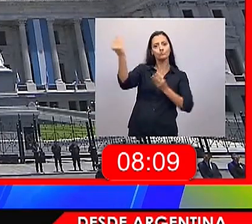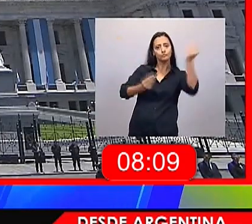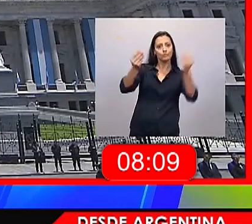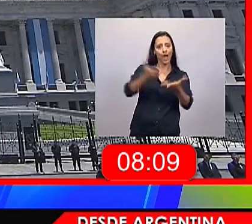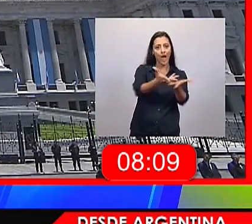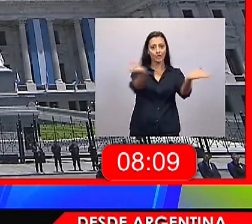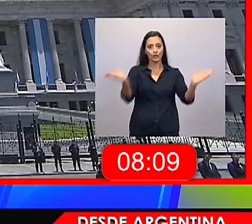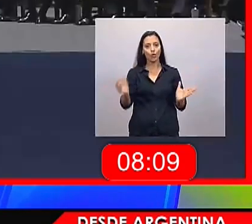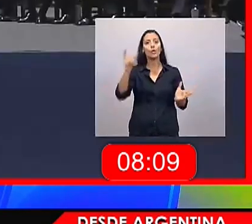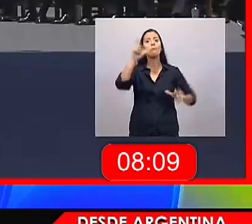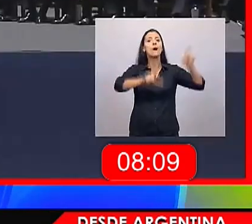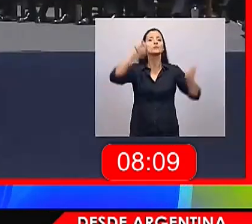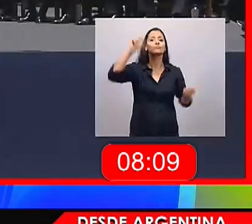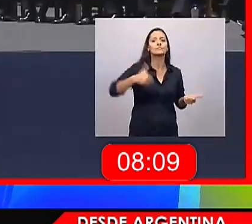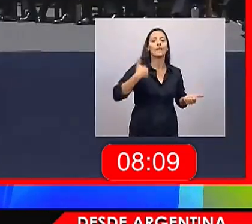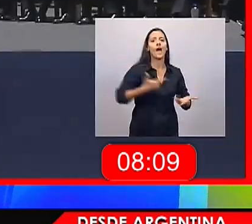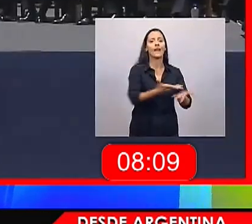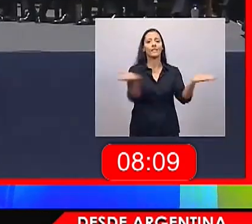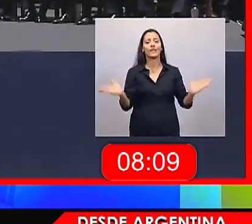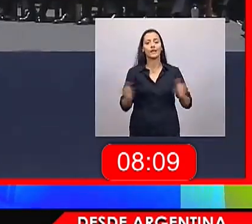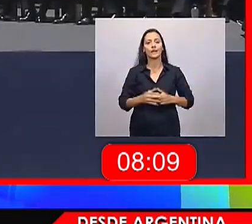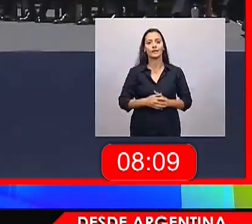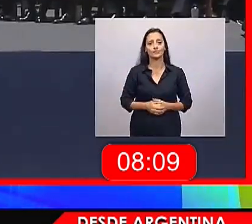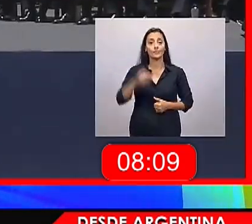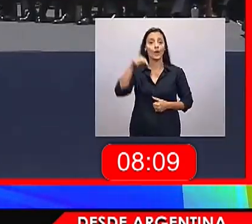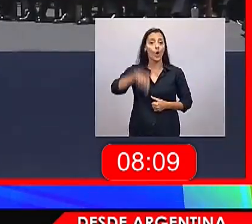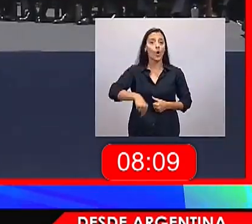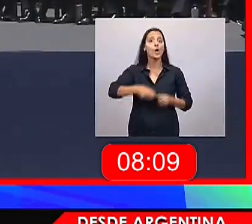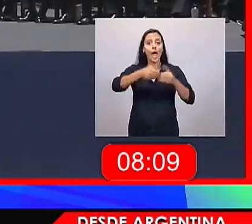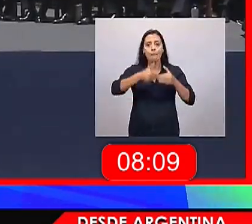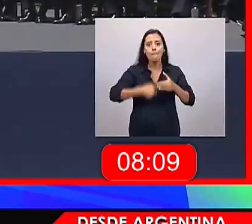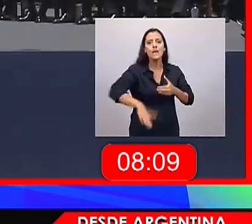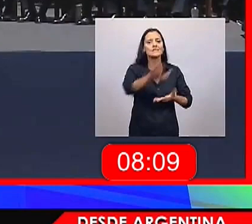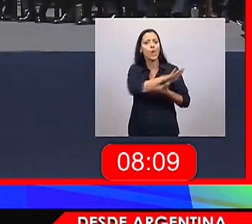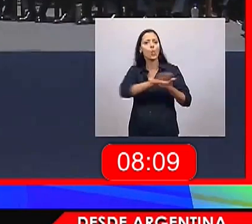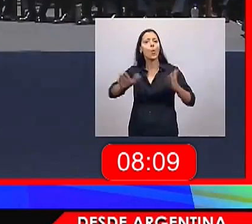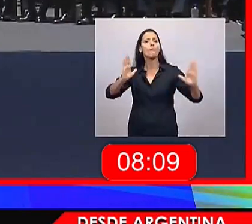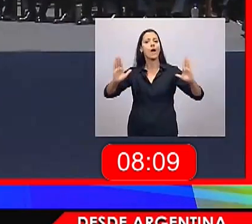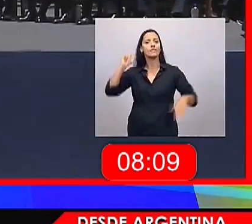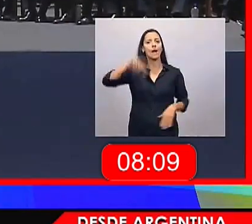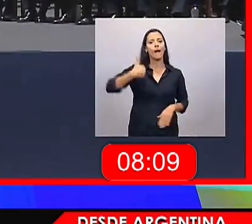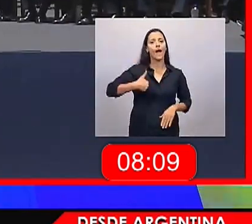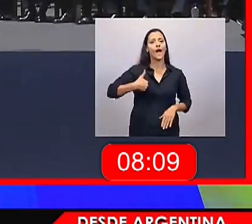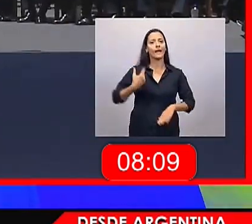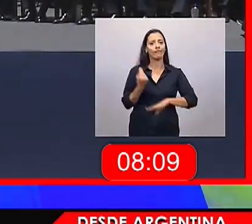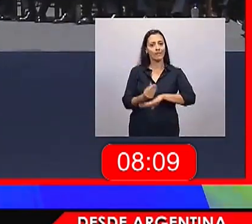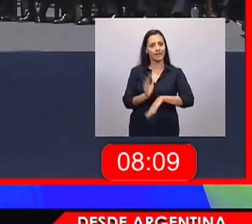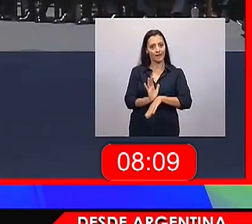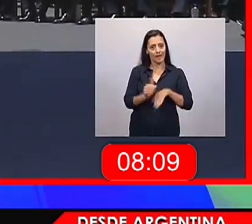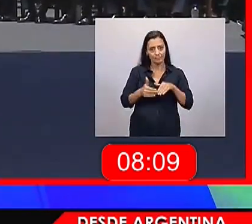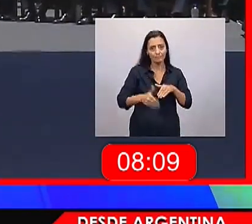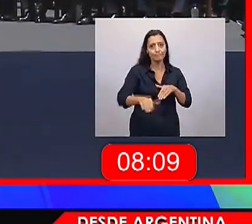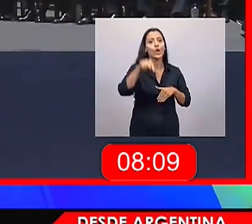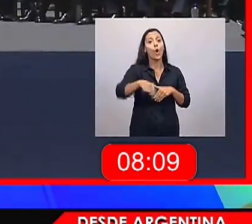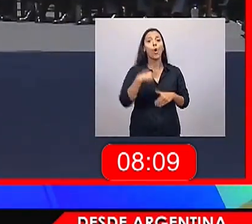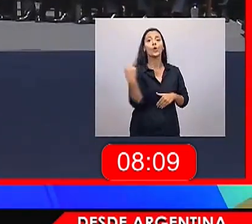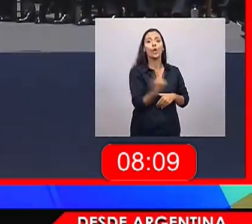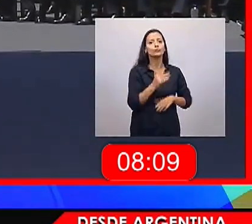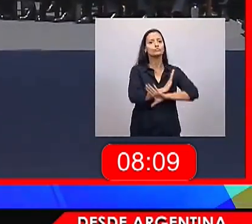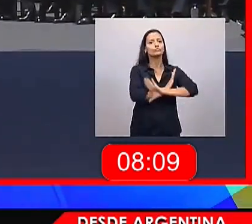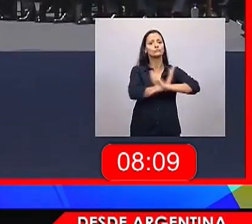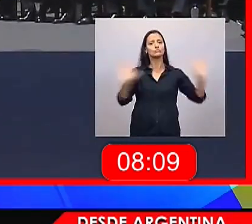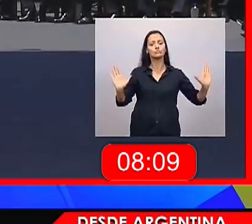tener recursos necesarios, que no iba a sufrir un recorte, era el área que ahora se llama de capital humano, que